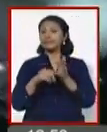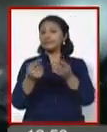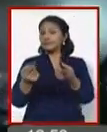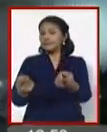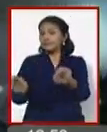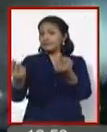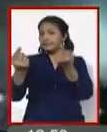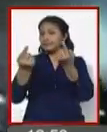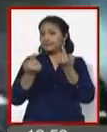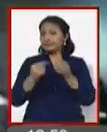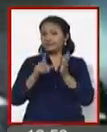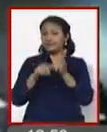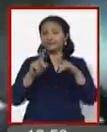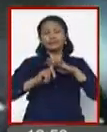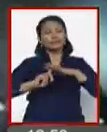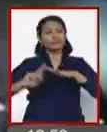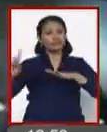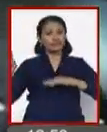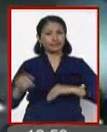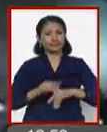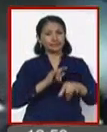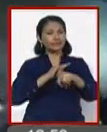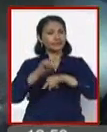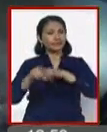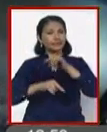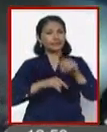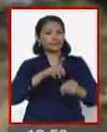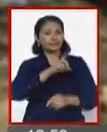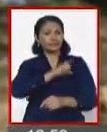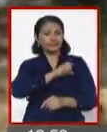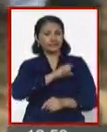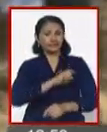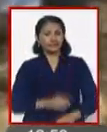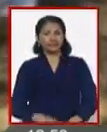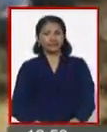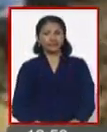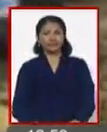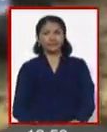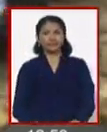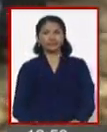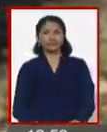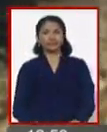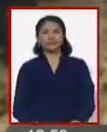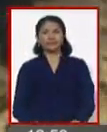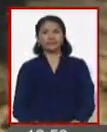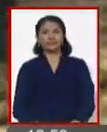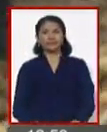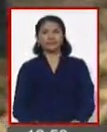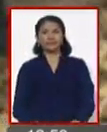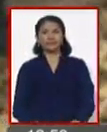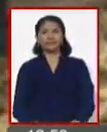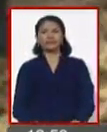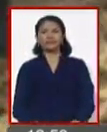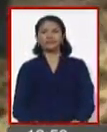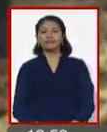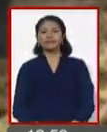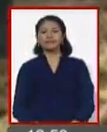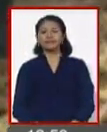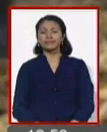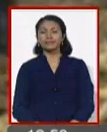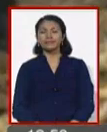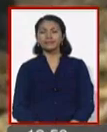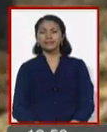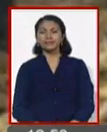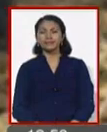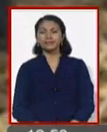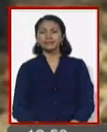retornar fue cuando se dio a la fuga, ¿no? Burlando a la seguridad penitenciaria, ¿no? Policial. ¿Una enfermedad de repente grave que haya tenido que obligó